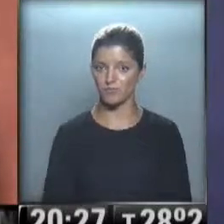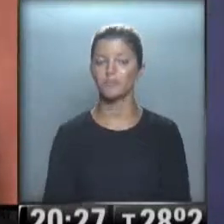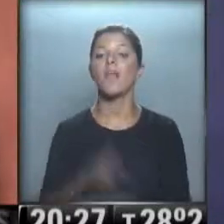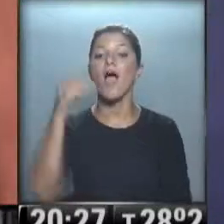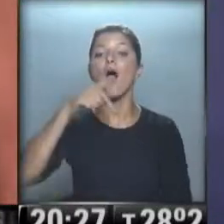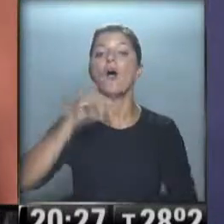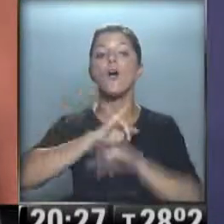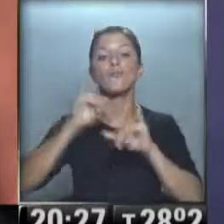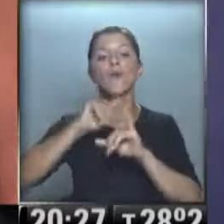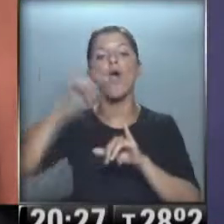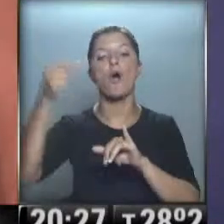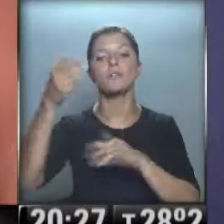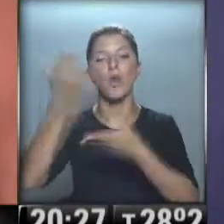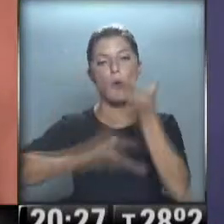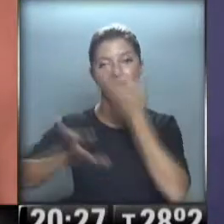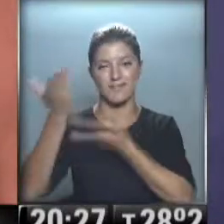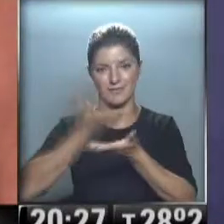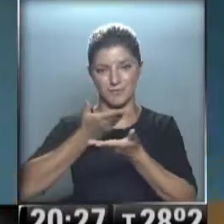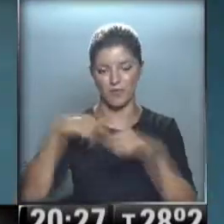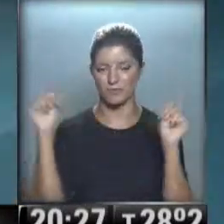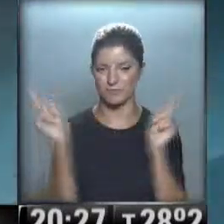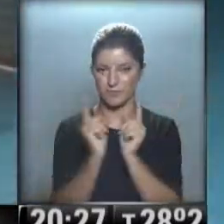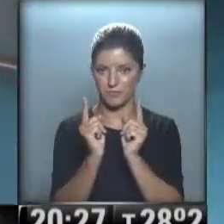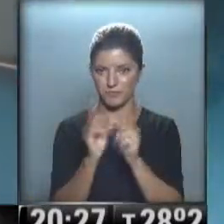Compartimos ahora otras noticias nacionales en esta síntesis.